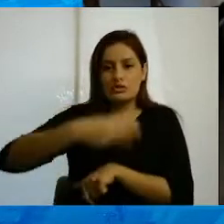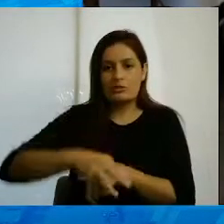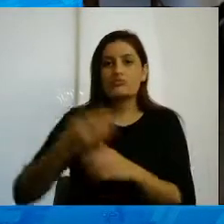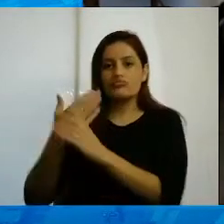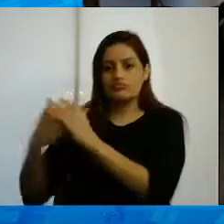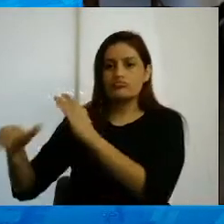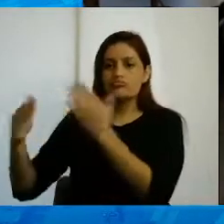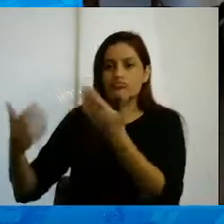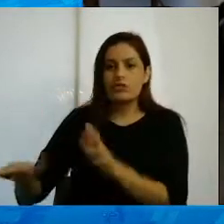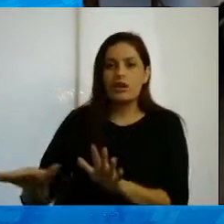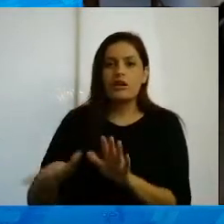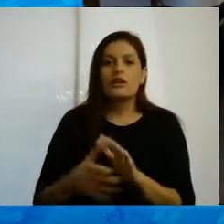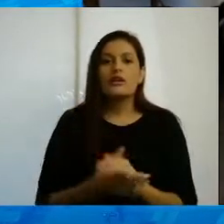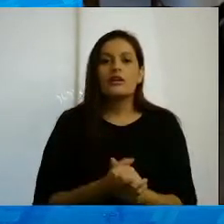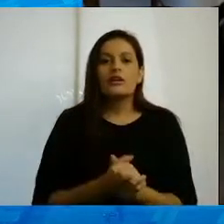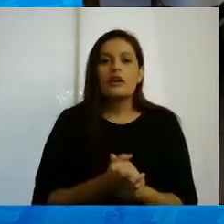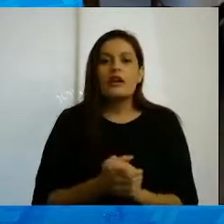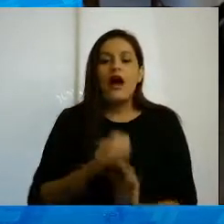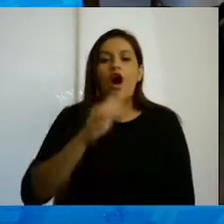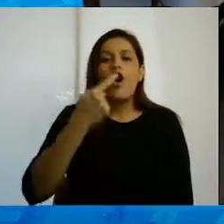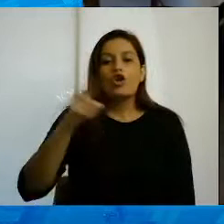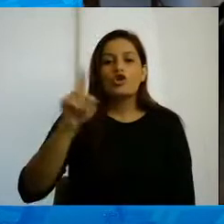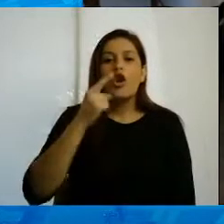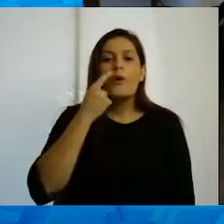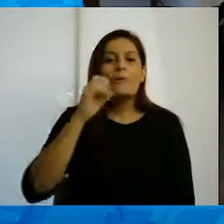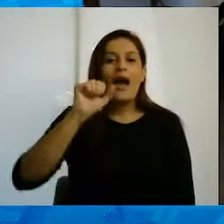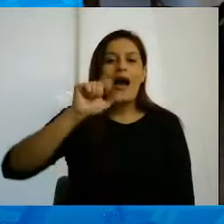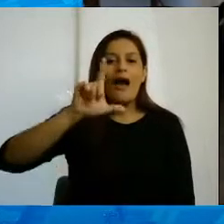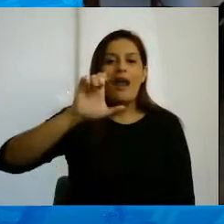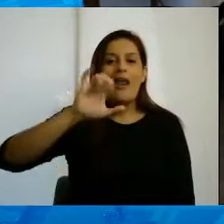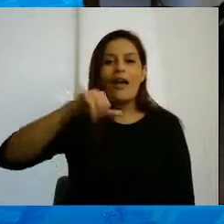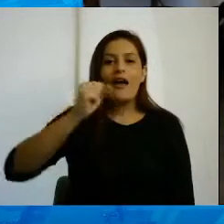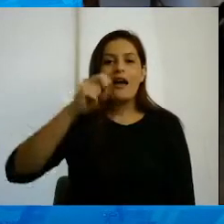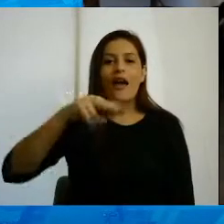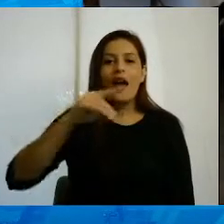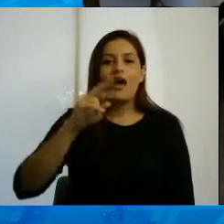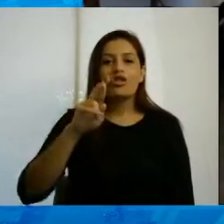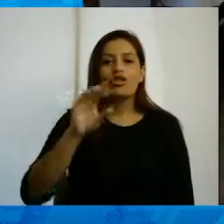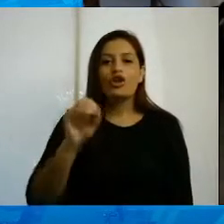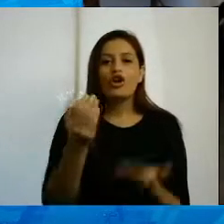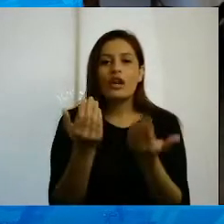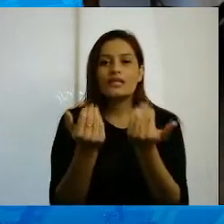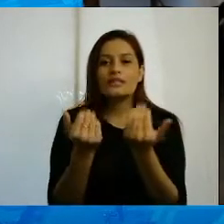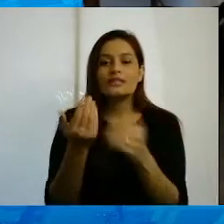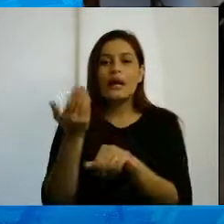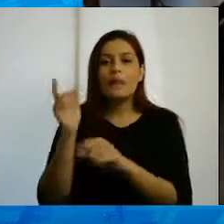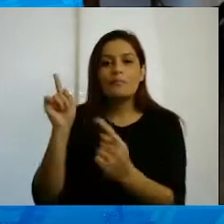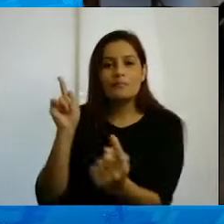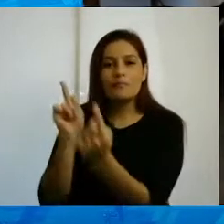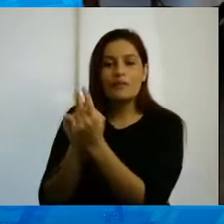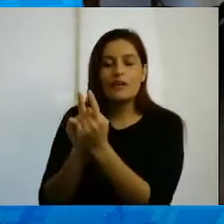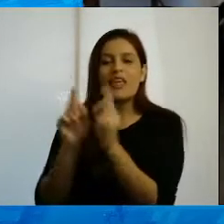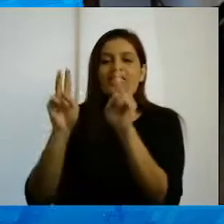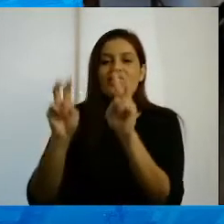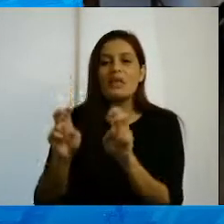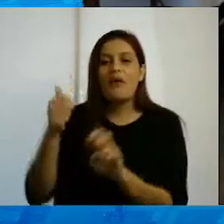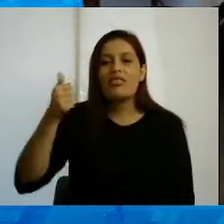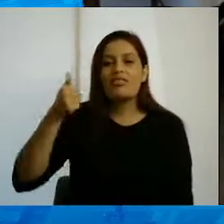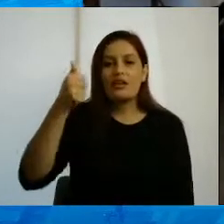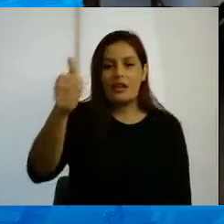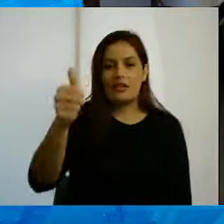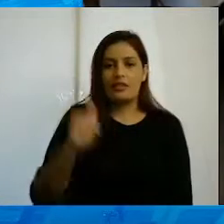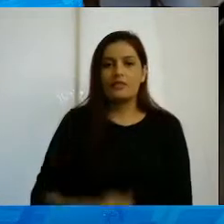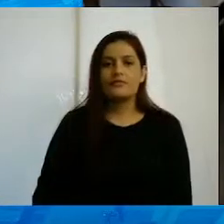municipal, derivada al administrador municipal. 2.13, carta del vecino Alejandro Sepúlveda, solicita audiencia,